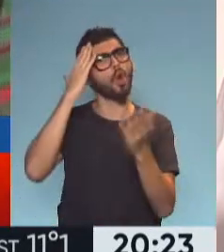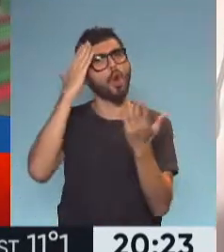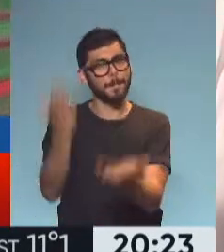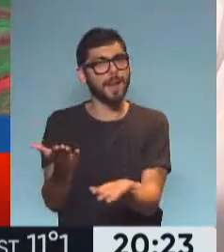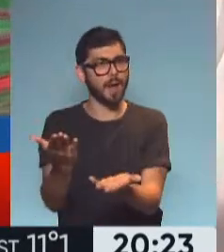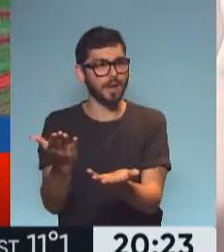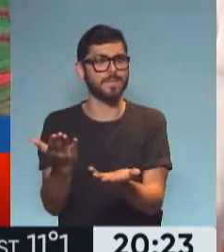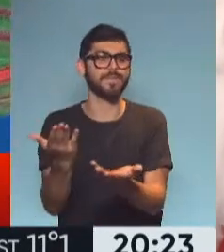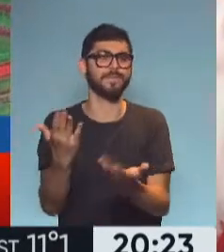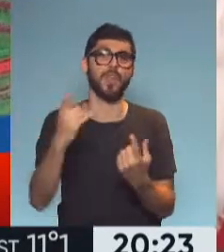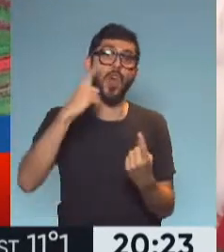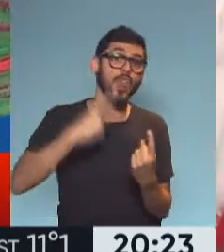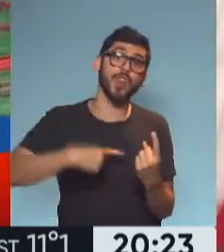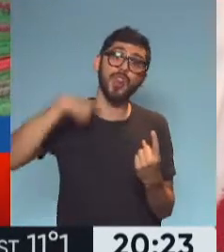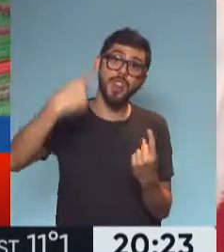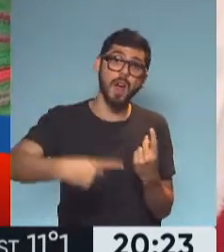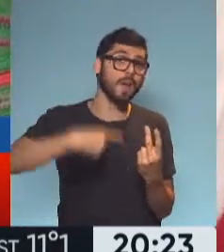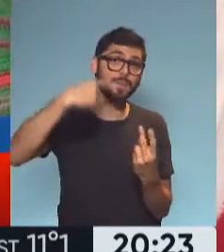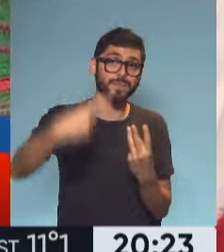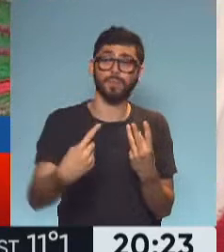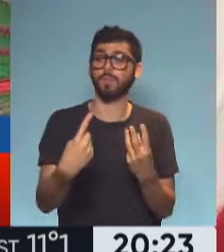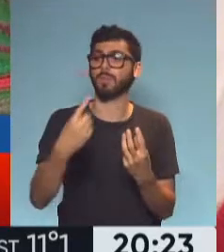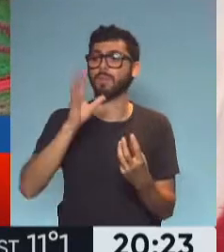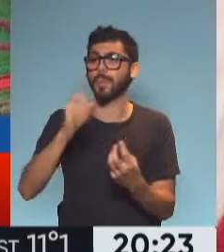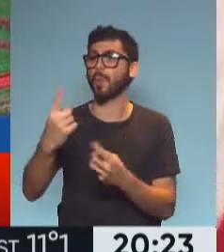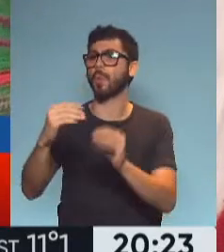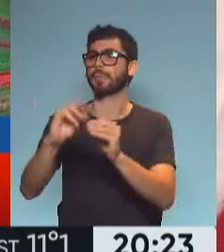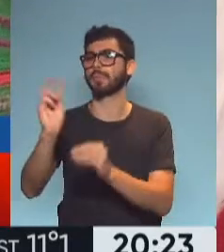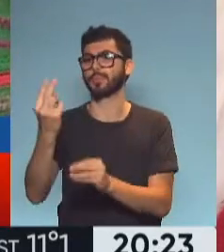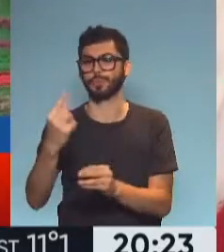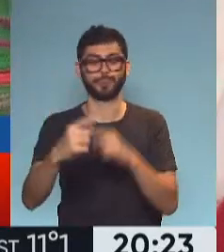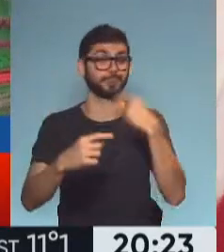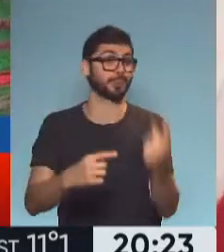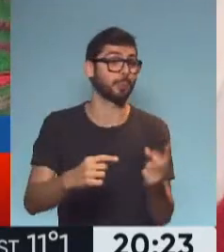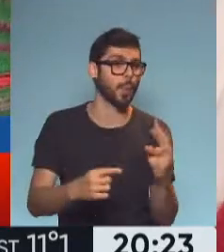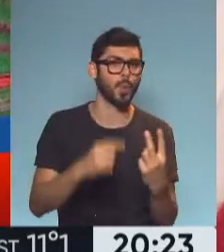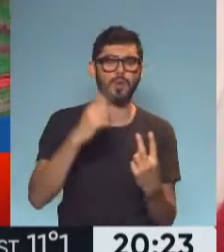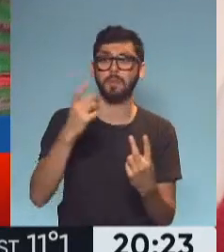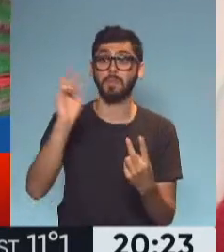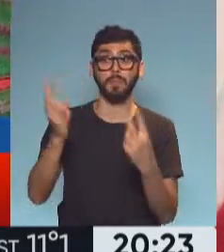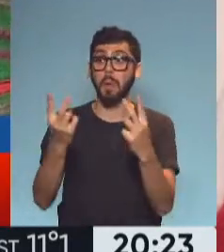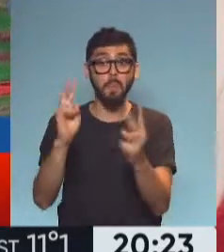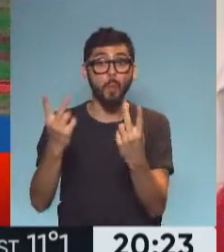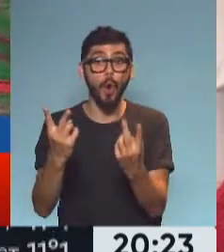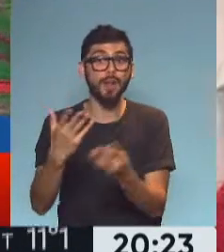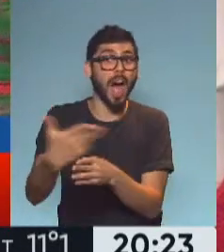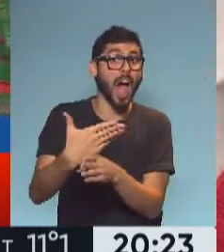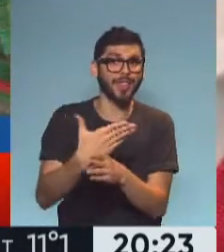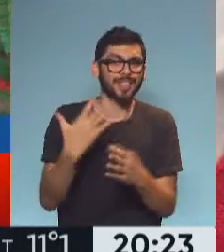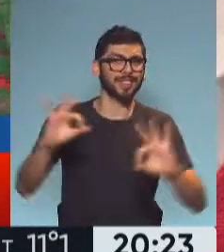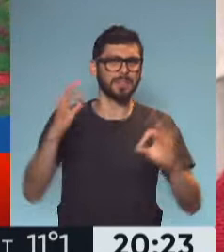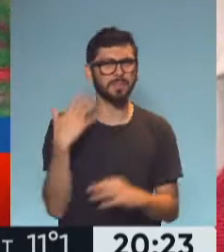día es enterarnos de un compañero, de una compañera más que fallece. Son muertes evitables, por lo